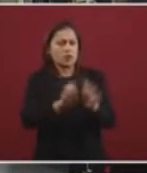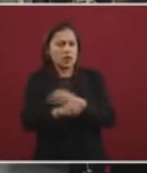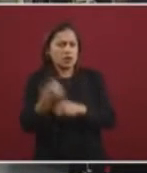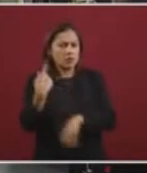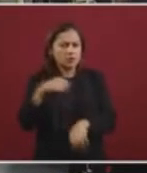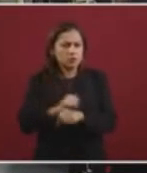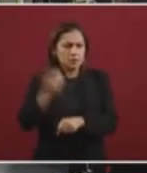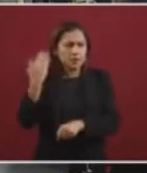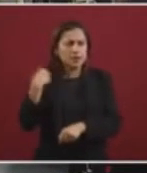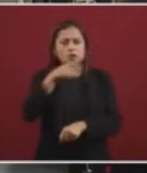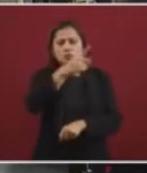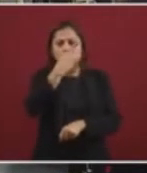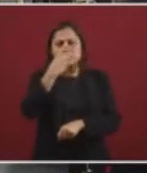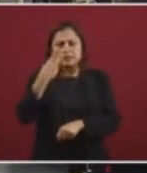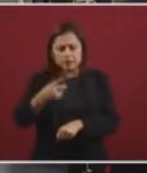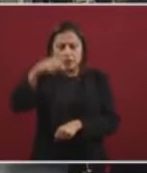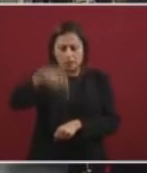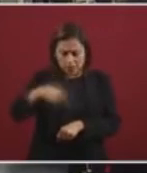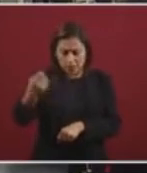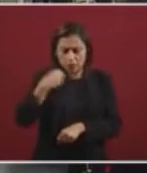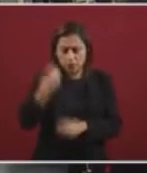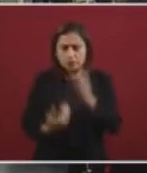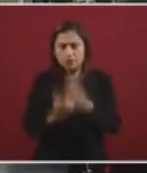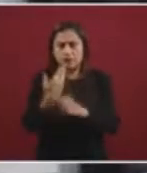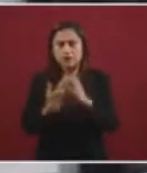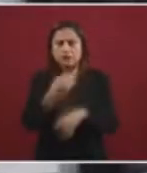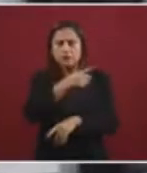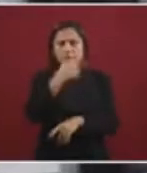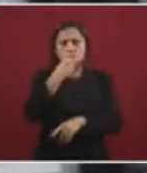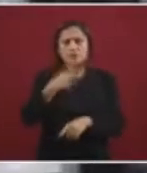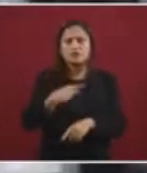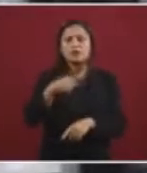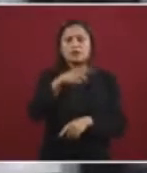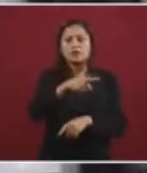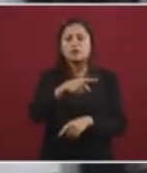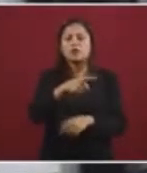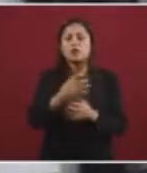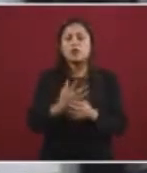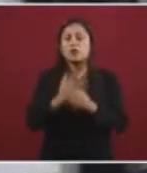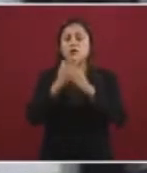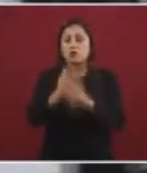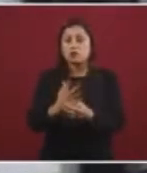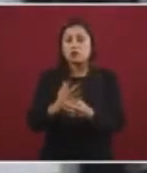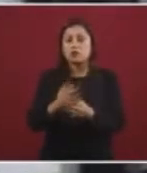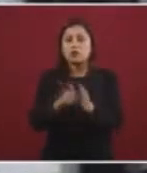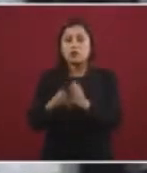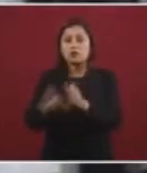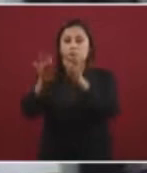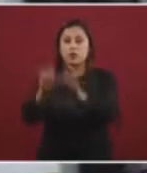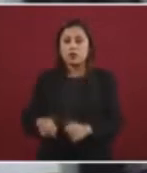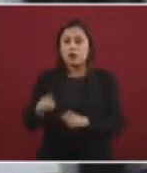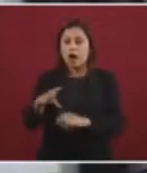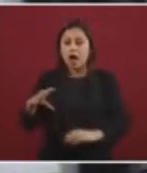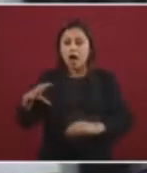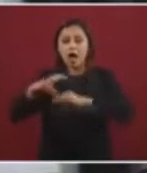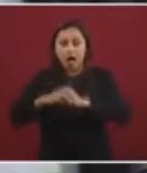en una de estas conferencias de prensa que los medios muerden la mano de quien les quitó el bozal, o, por ejemplo, en